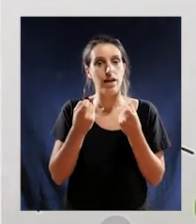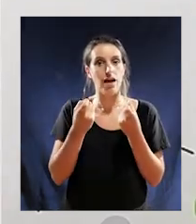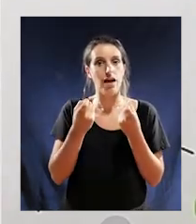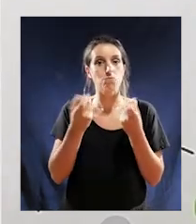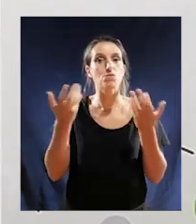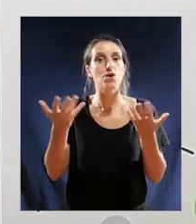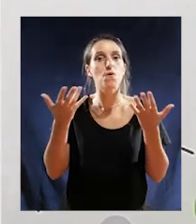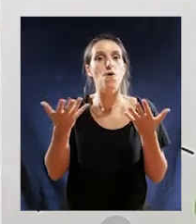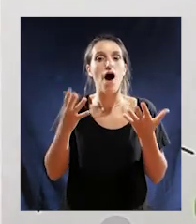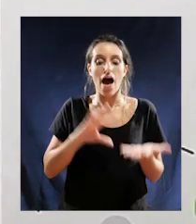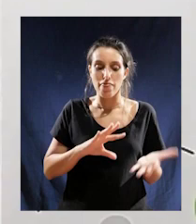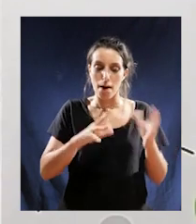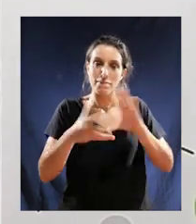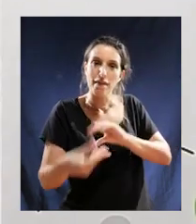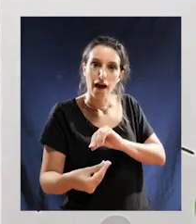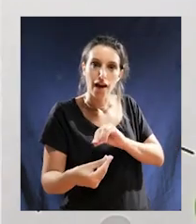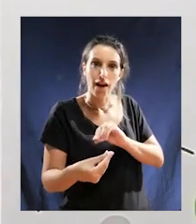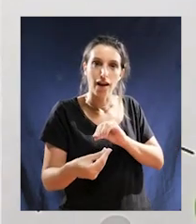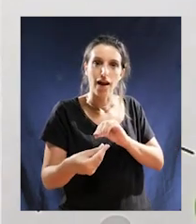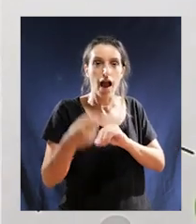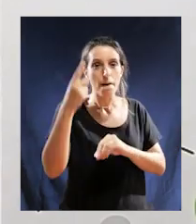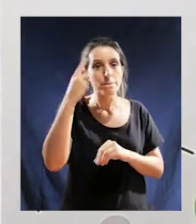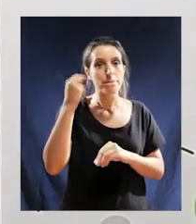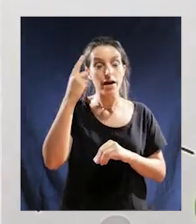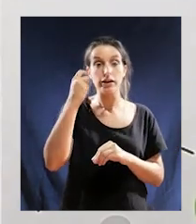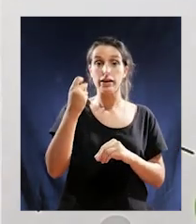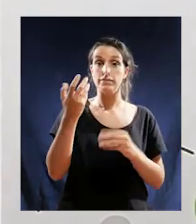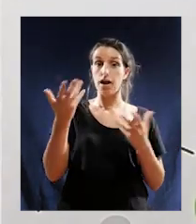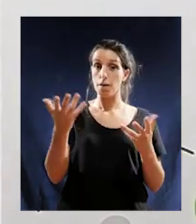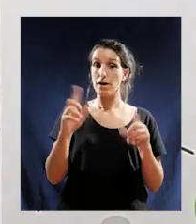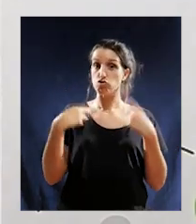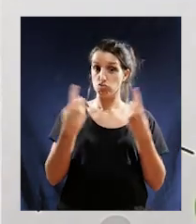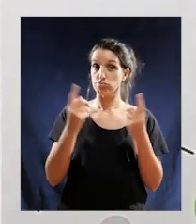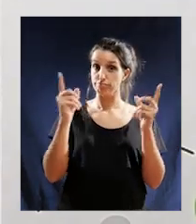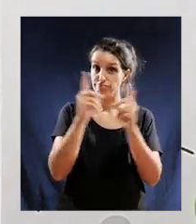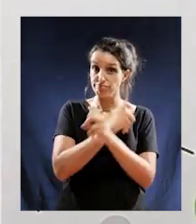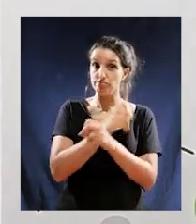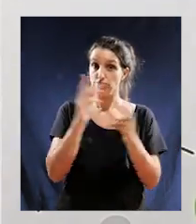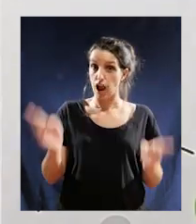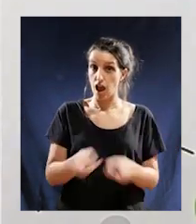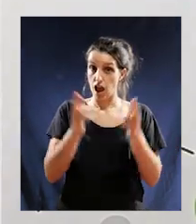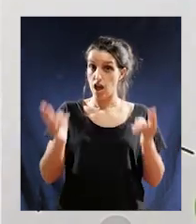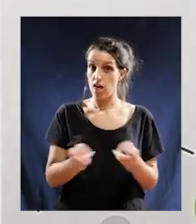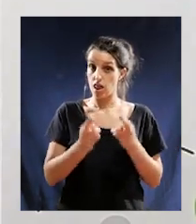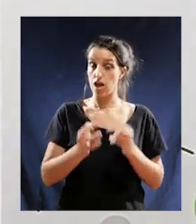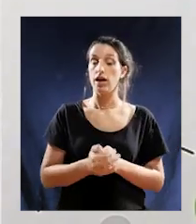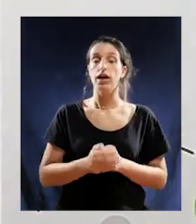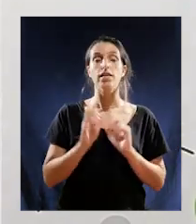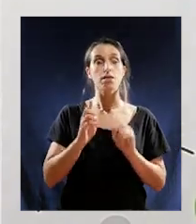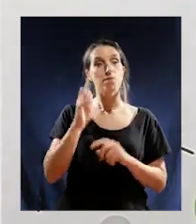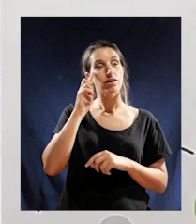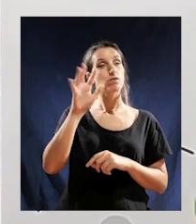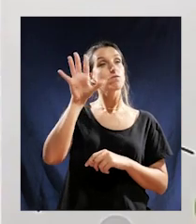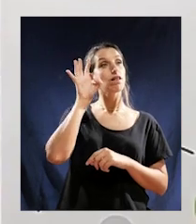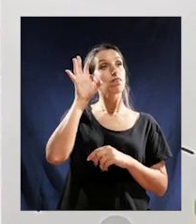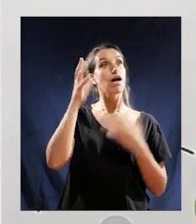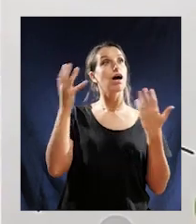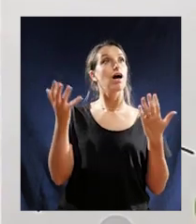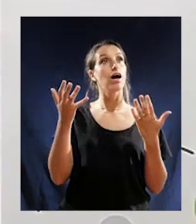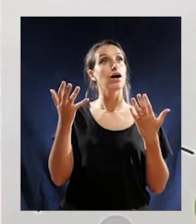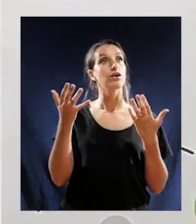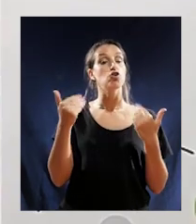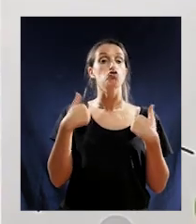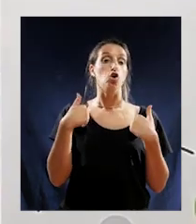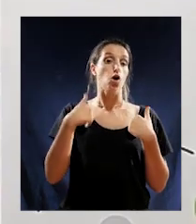a una experiencia que nos resulta realmente extraña y que nos recuerda algo que yo personalmente ha